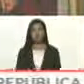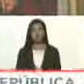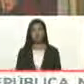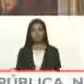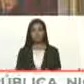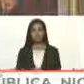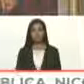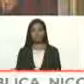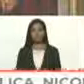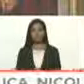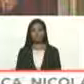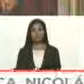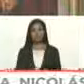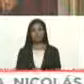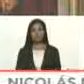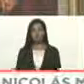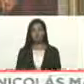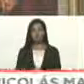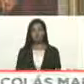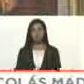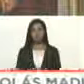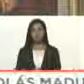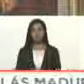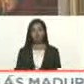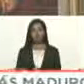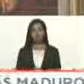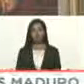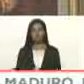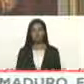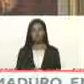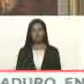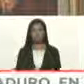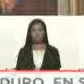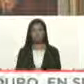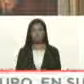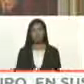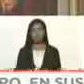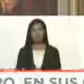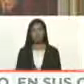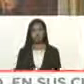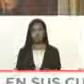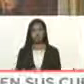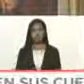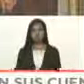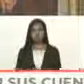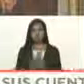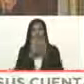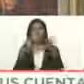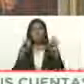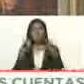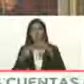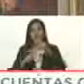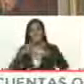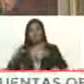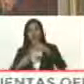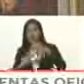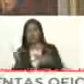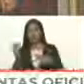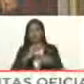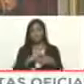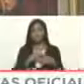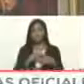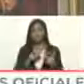conocimiento científico de Venezuela esté concentrado en la independencia, en la producción